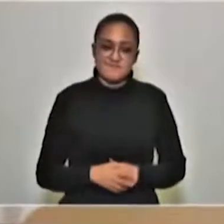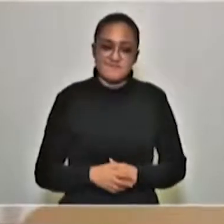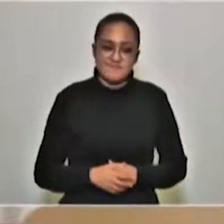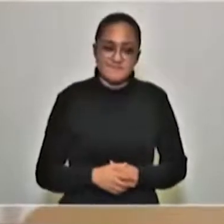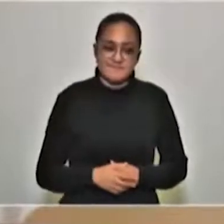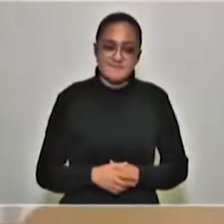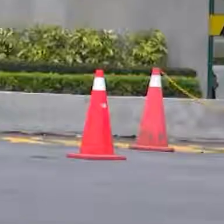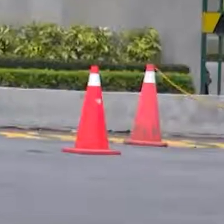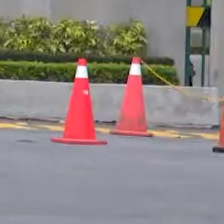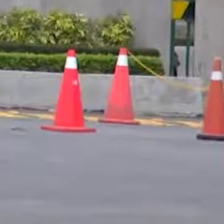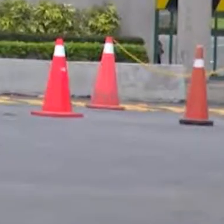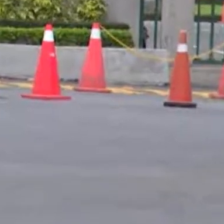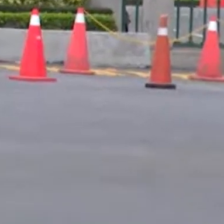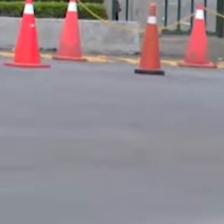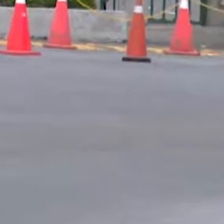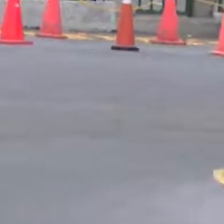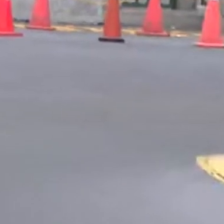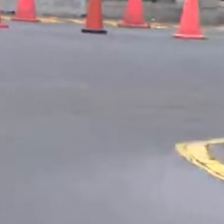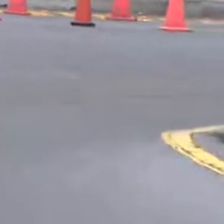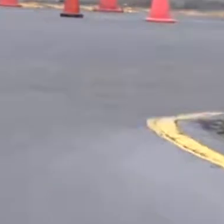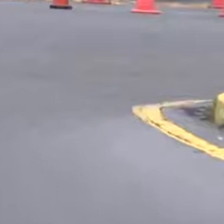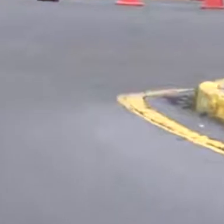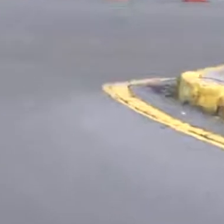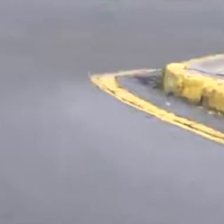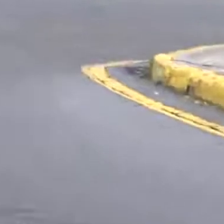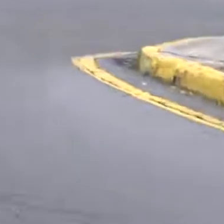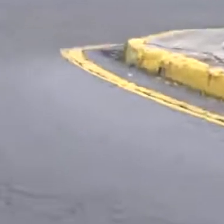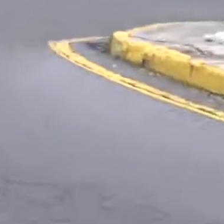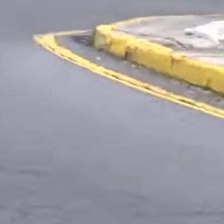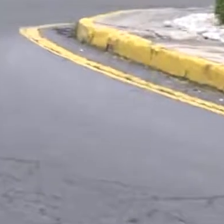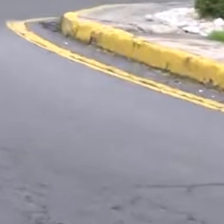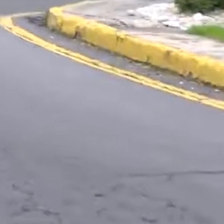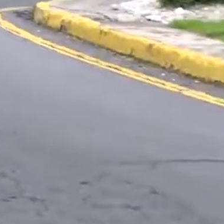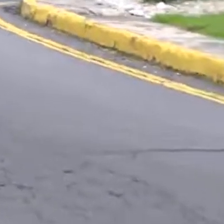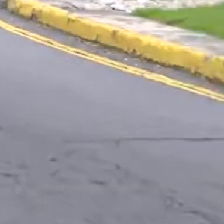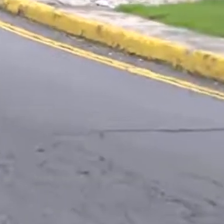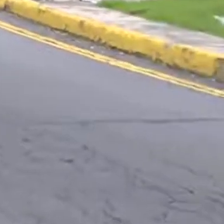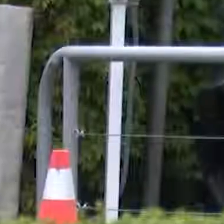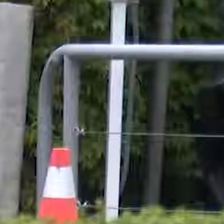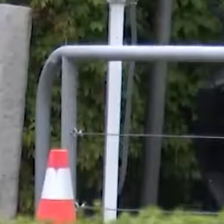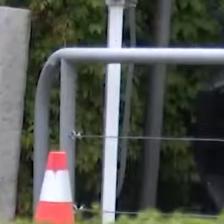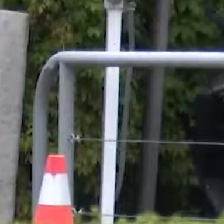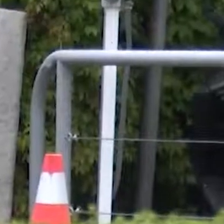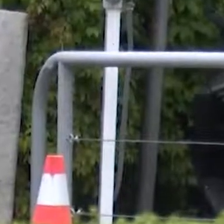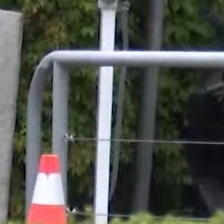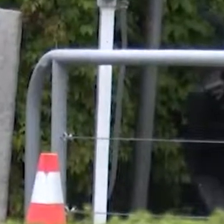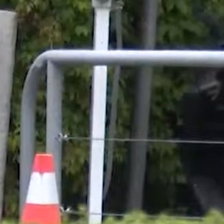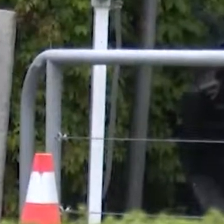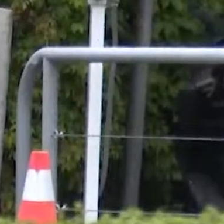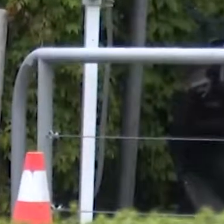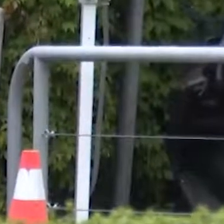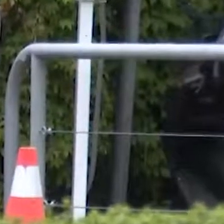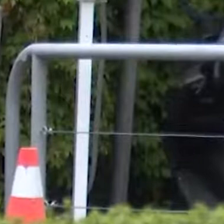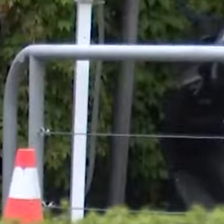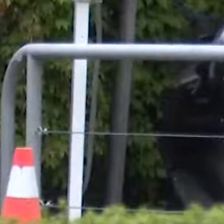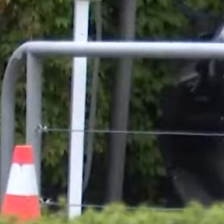no conmigo finalmente indicó que la fundación mary street jenkins es una de las instituciones de beneficiencia más importantes del país